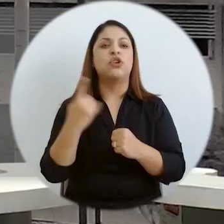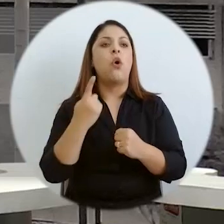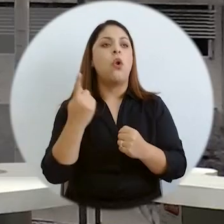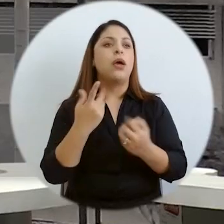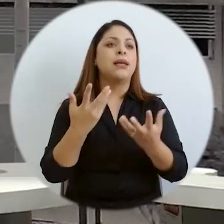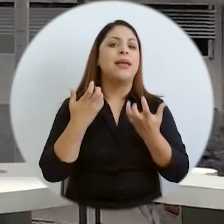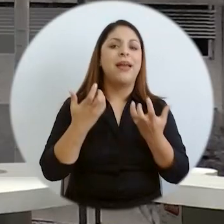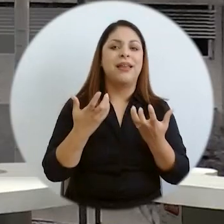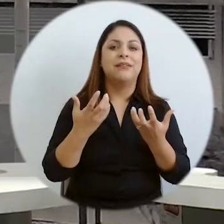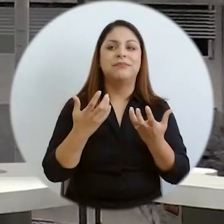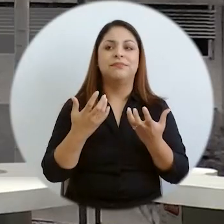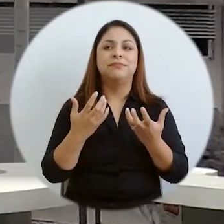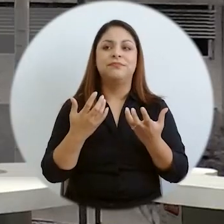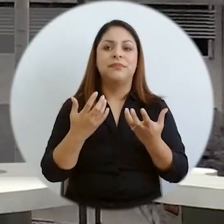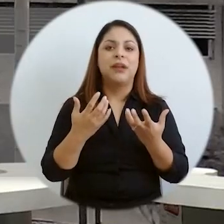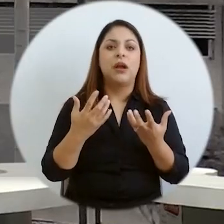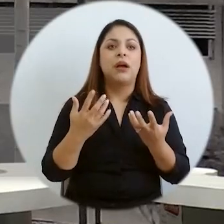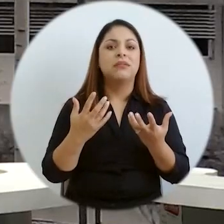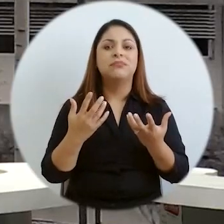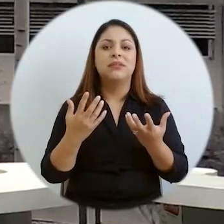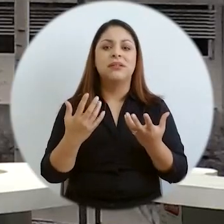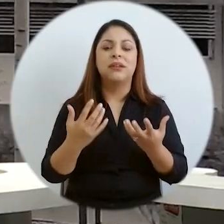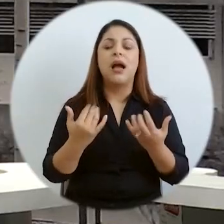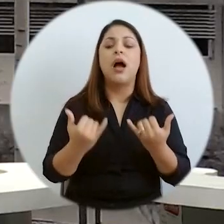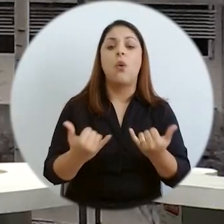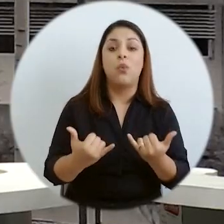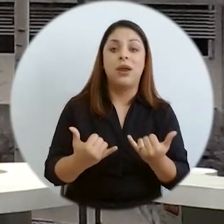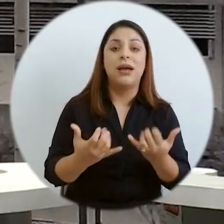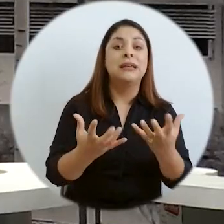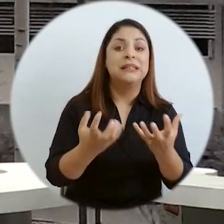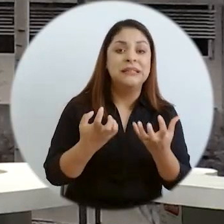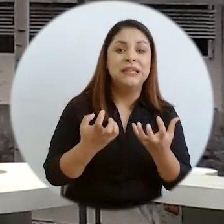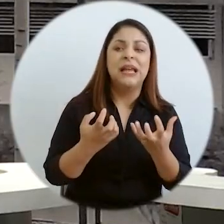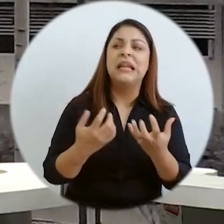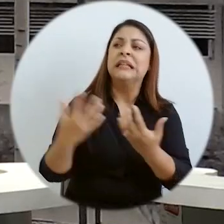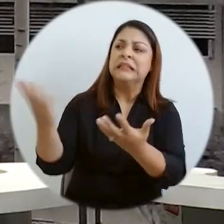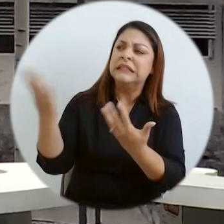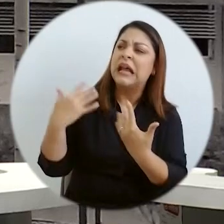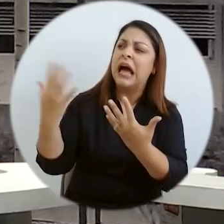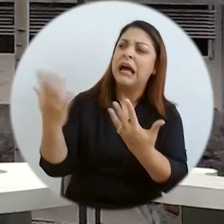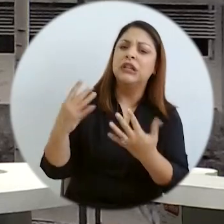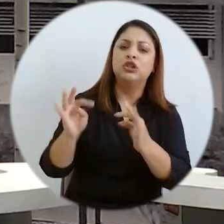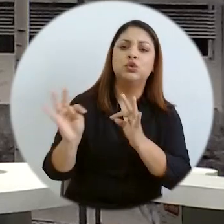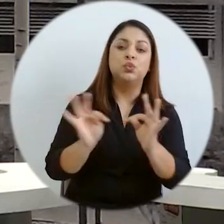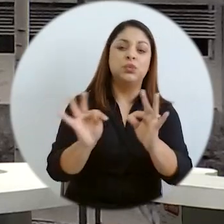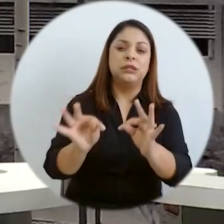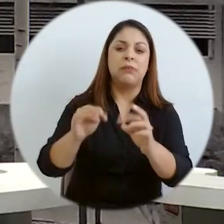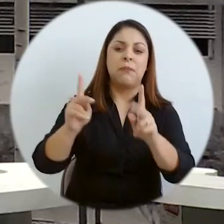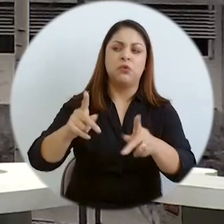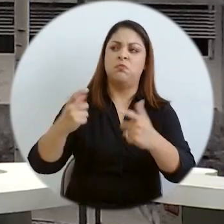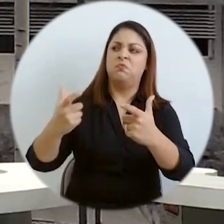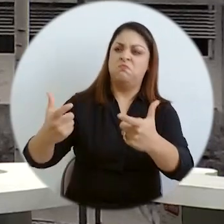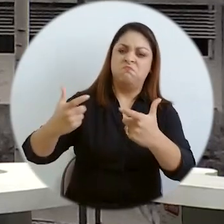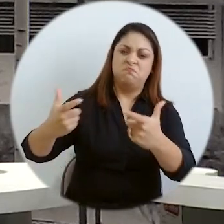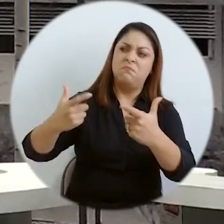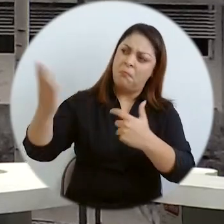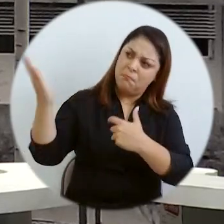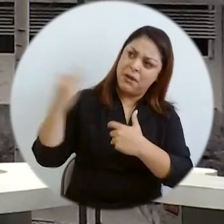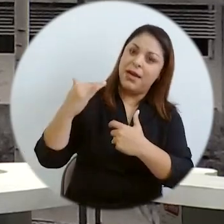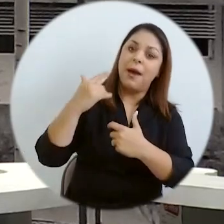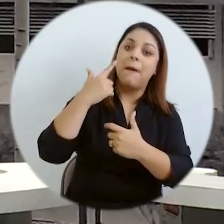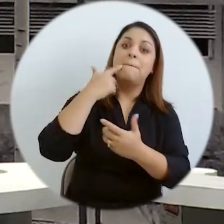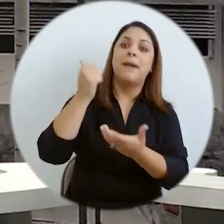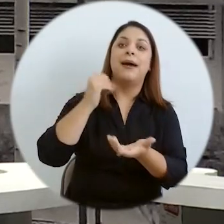contrario. La opulencia, ahora incluso se está apostando a atraer de turistas de alto nivel